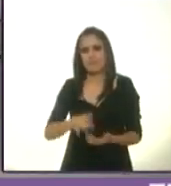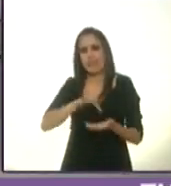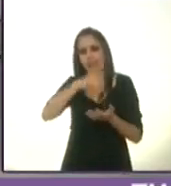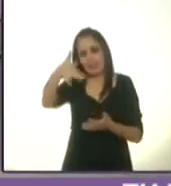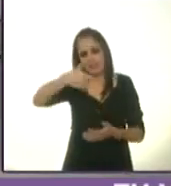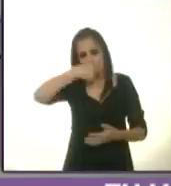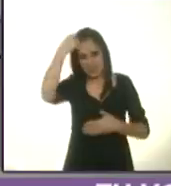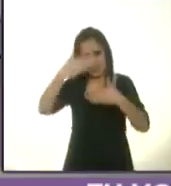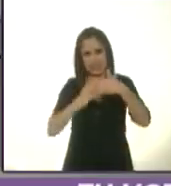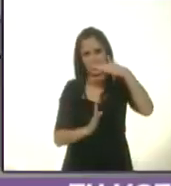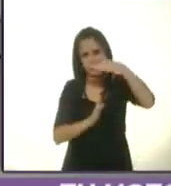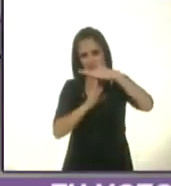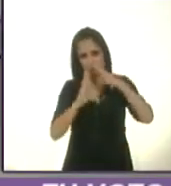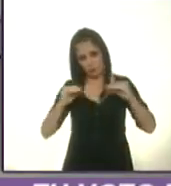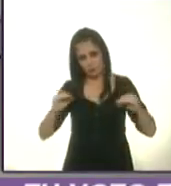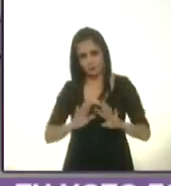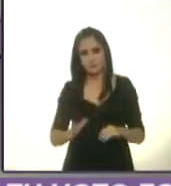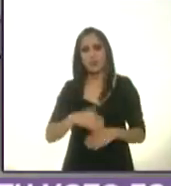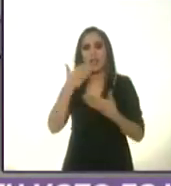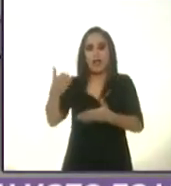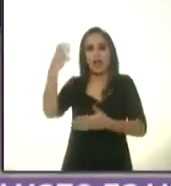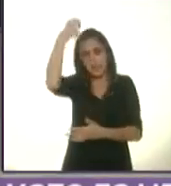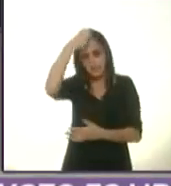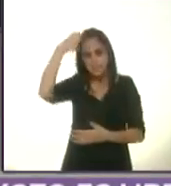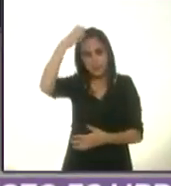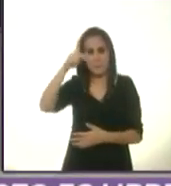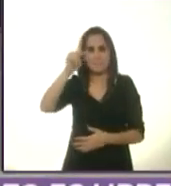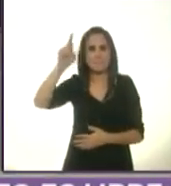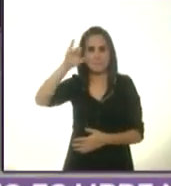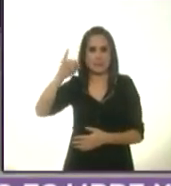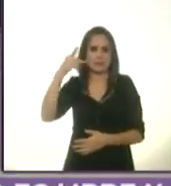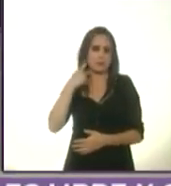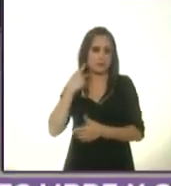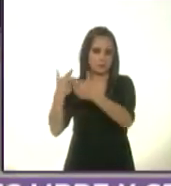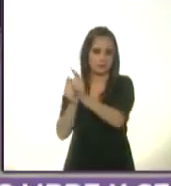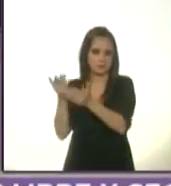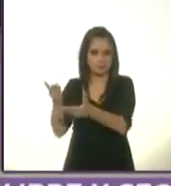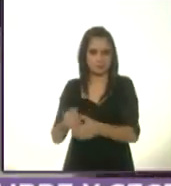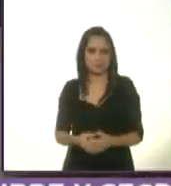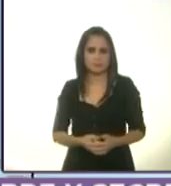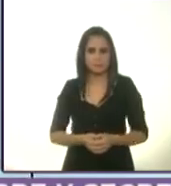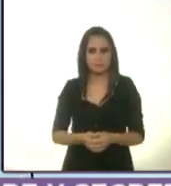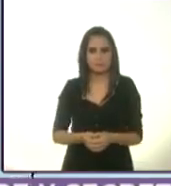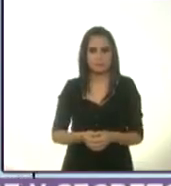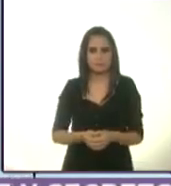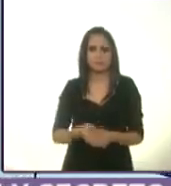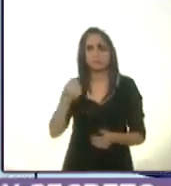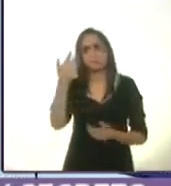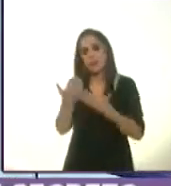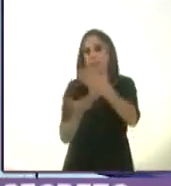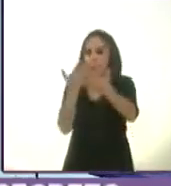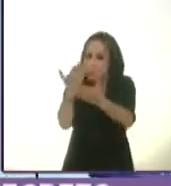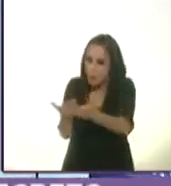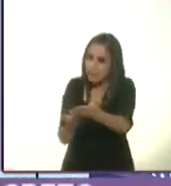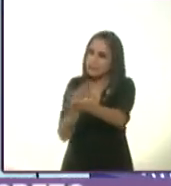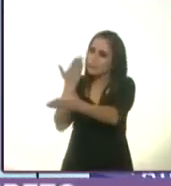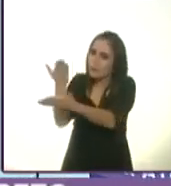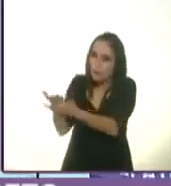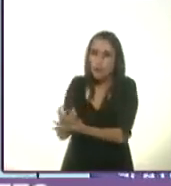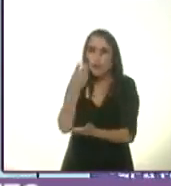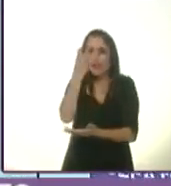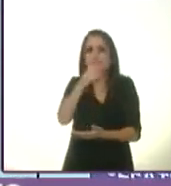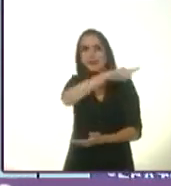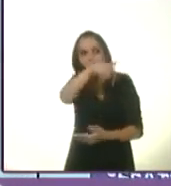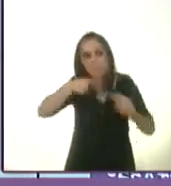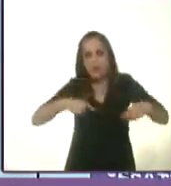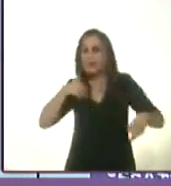tiempo tiene el uso de la voz mikel arriola del partido revolucionario institucional adelante propuestas compañeros propuestas es lo que quiere oír